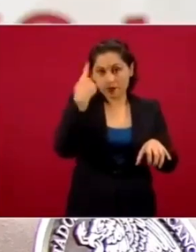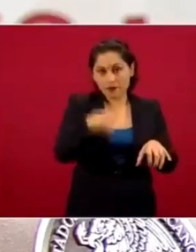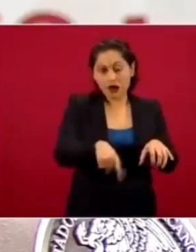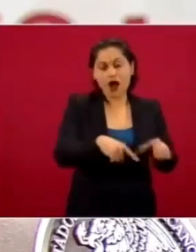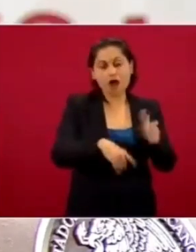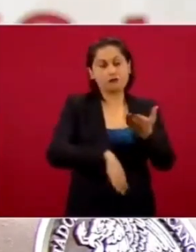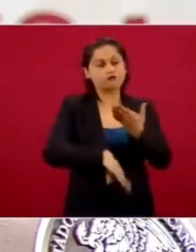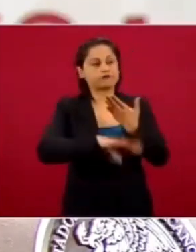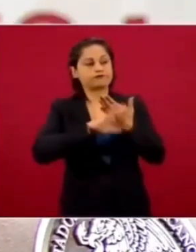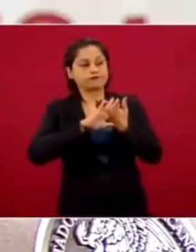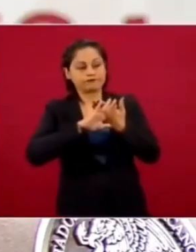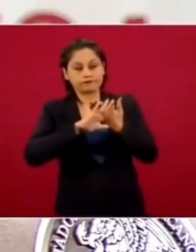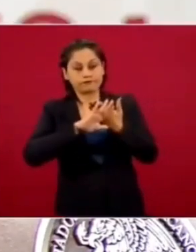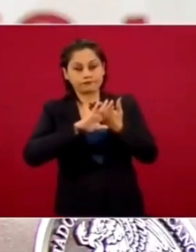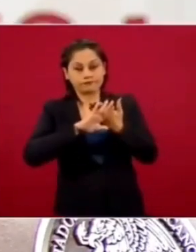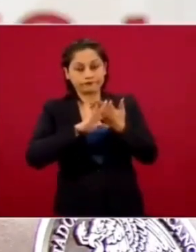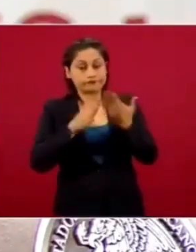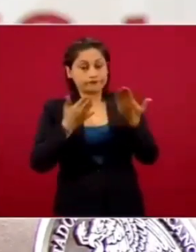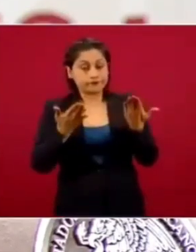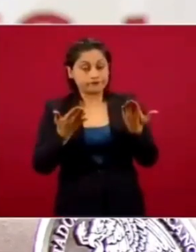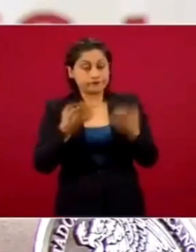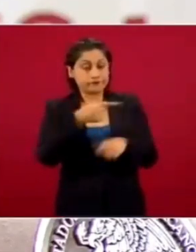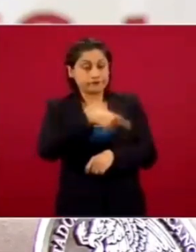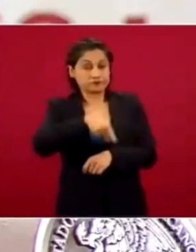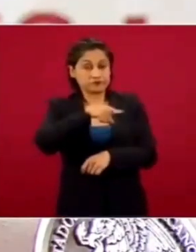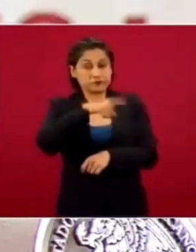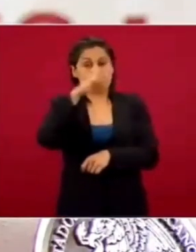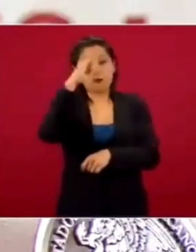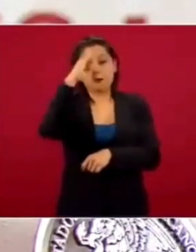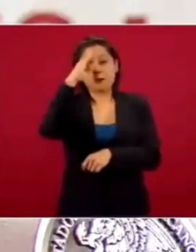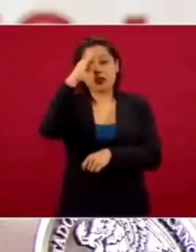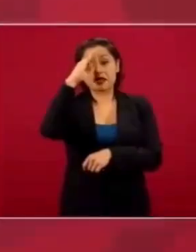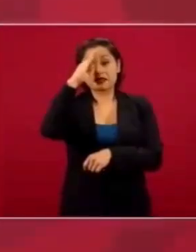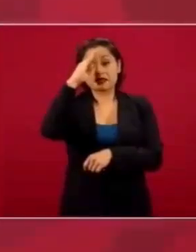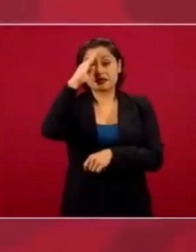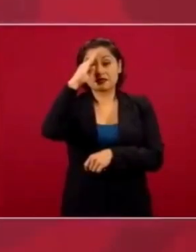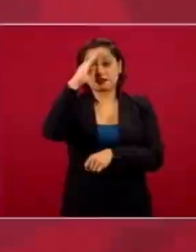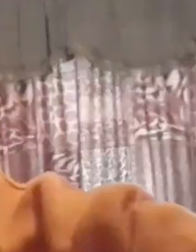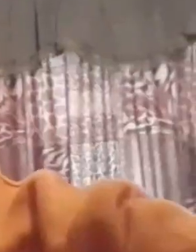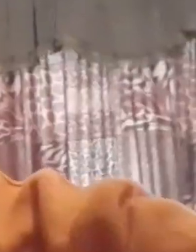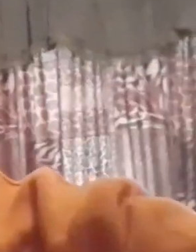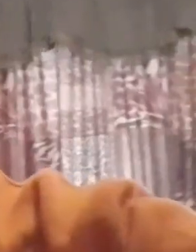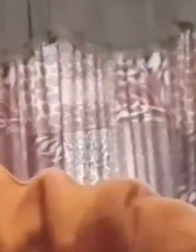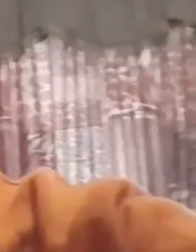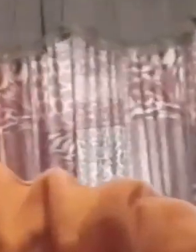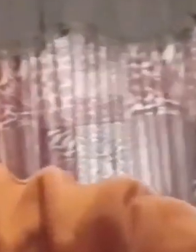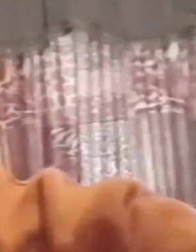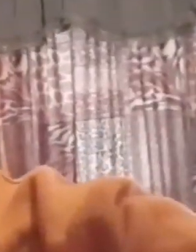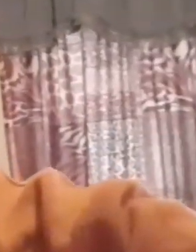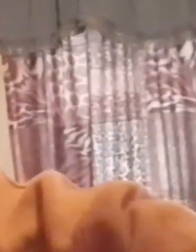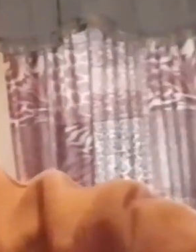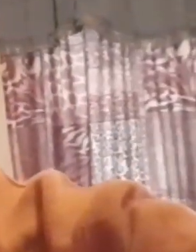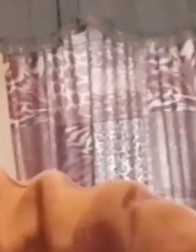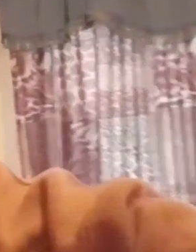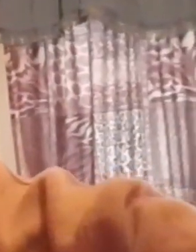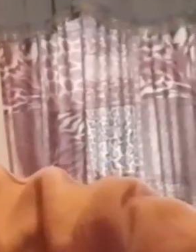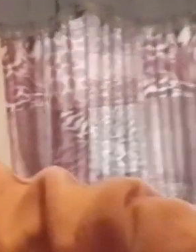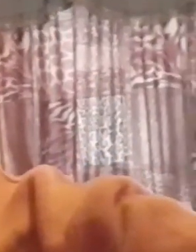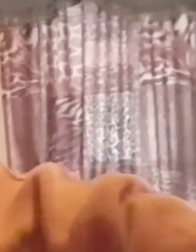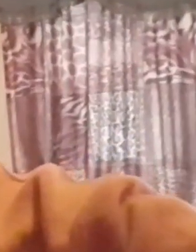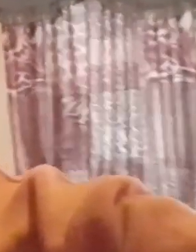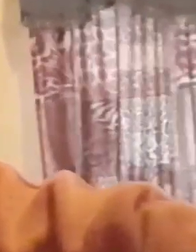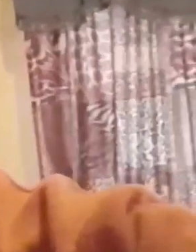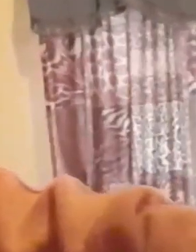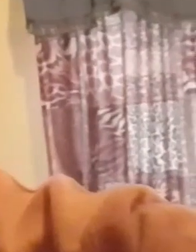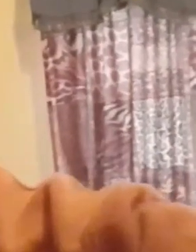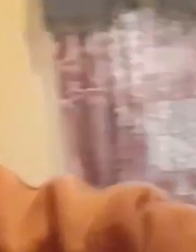pensando que así van a tener votos. Hace unos minutos el impulsivo gobernador